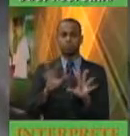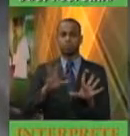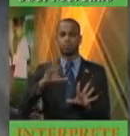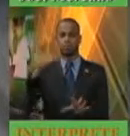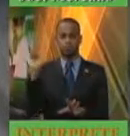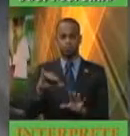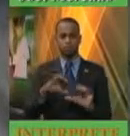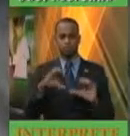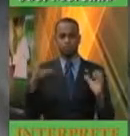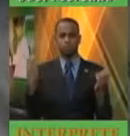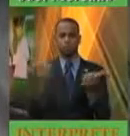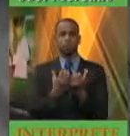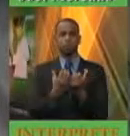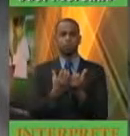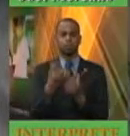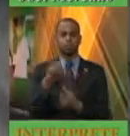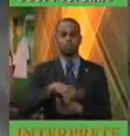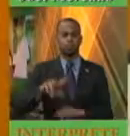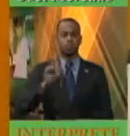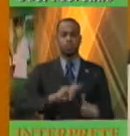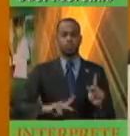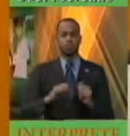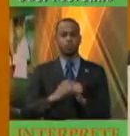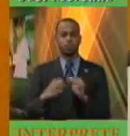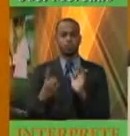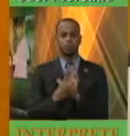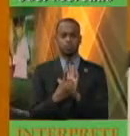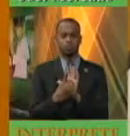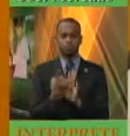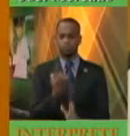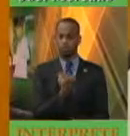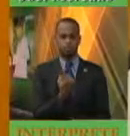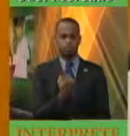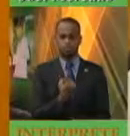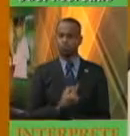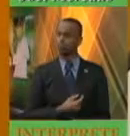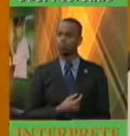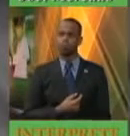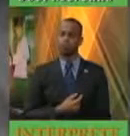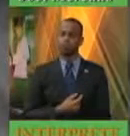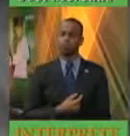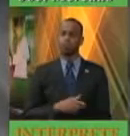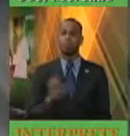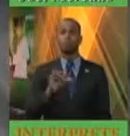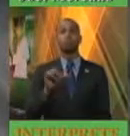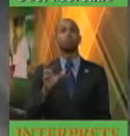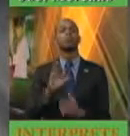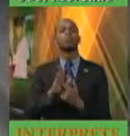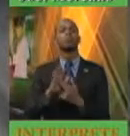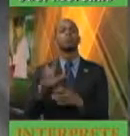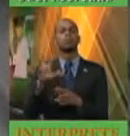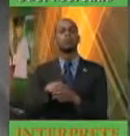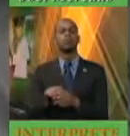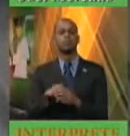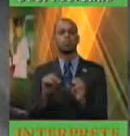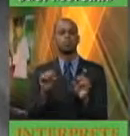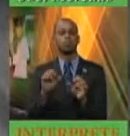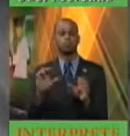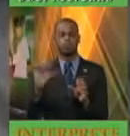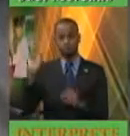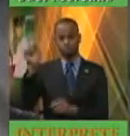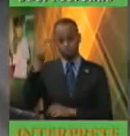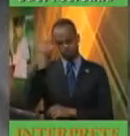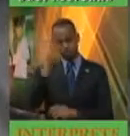ese curso no lo hicieron solo personas con discapacidad, sino también representantes del